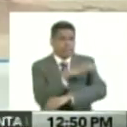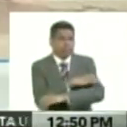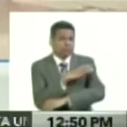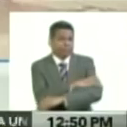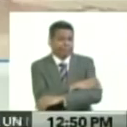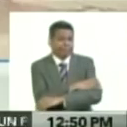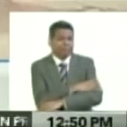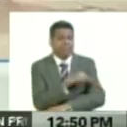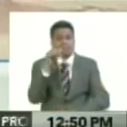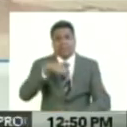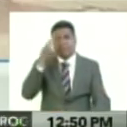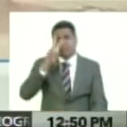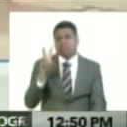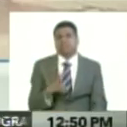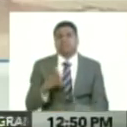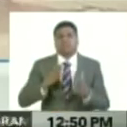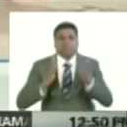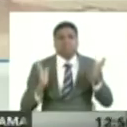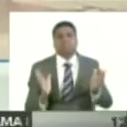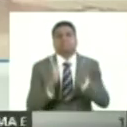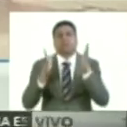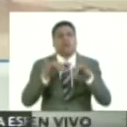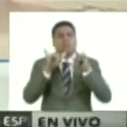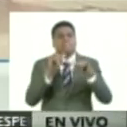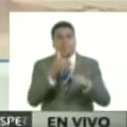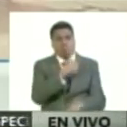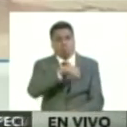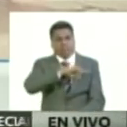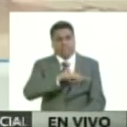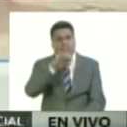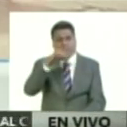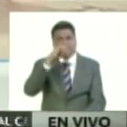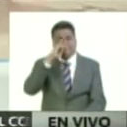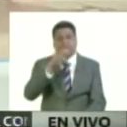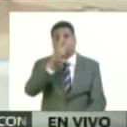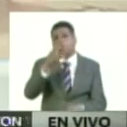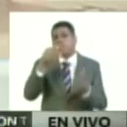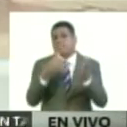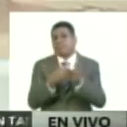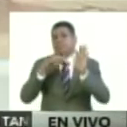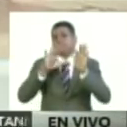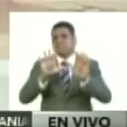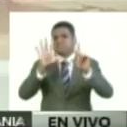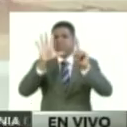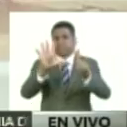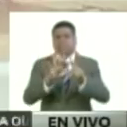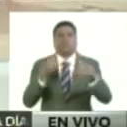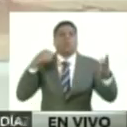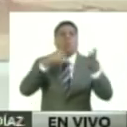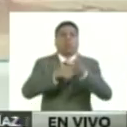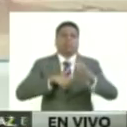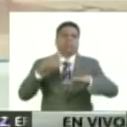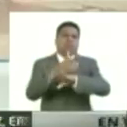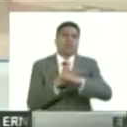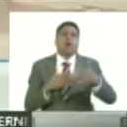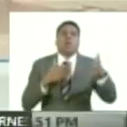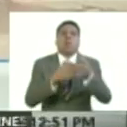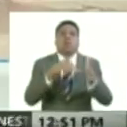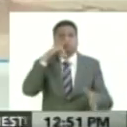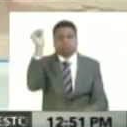venezolana, que promovieron desde el mismo mes de enero del año 2016 un golpe de Estado contra el presidente Nicolás